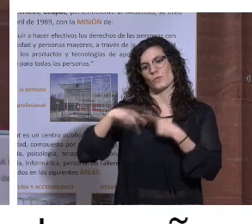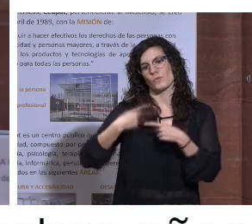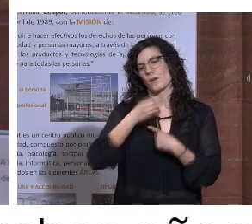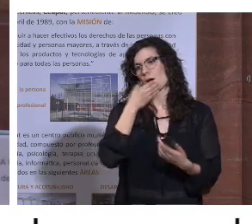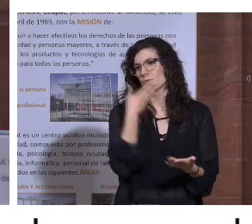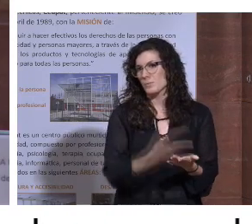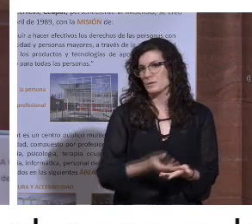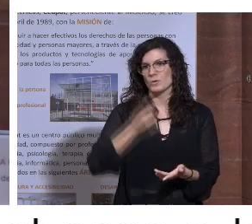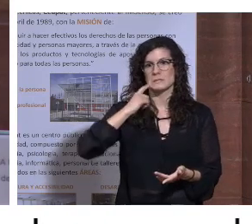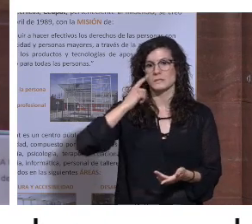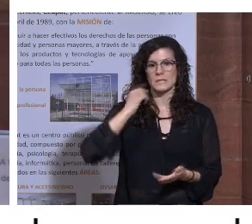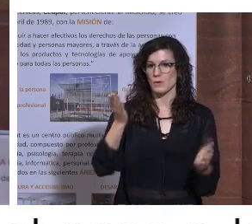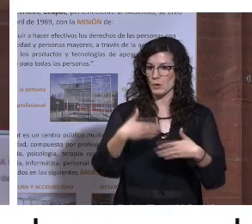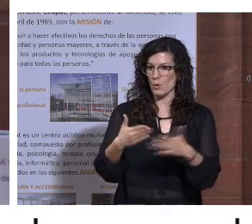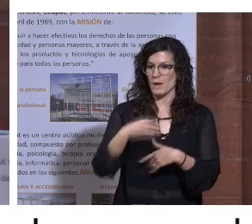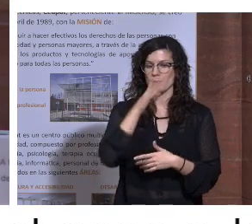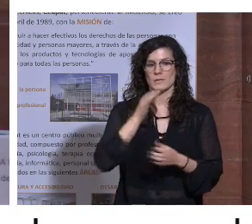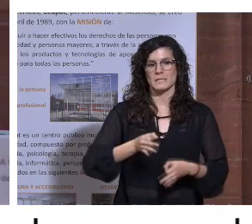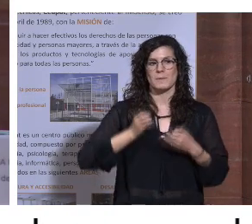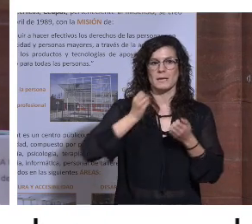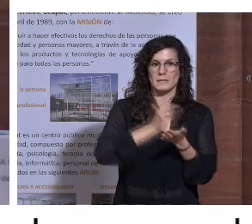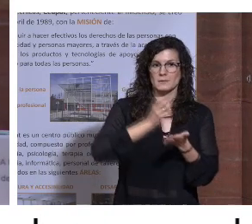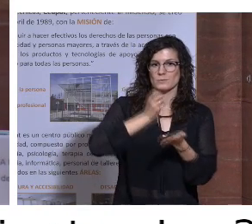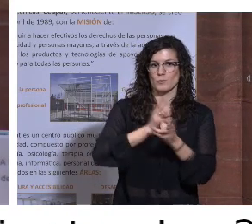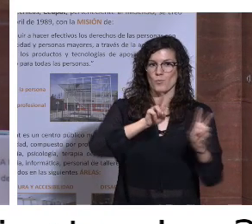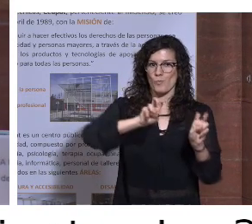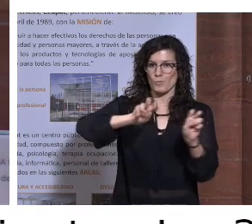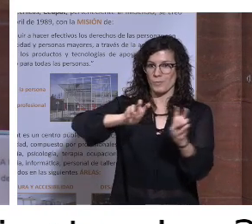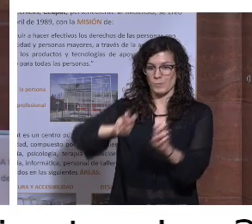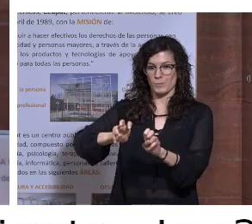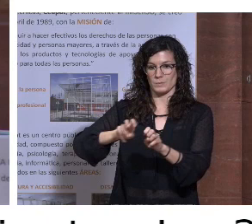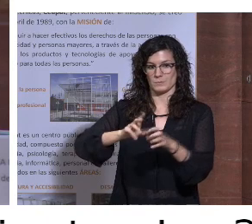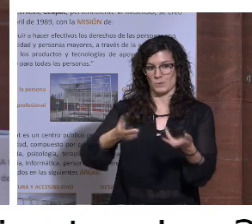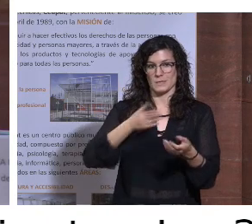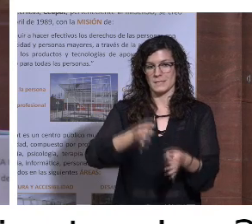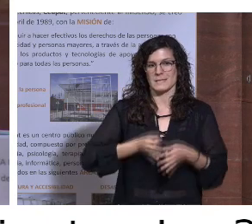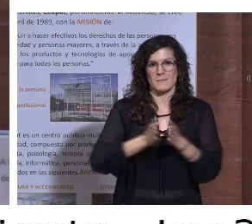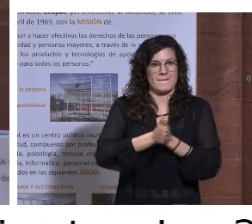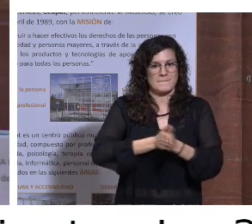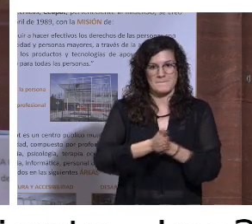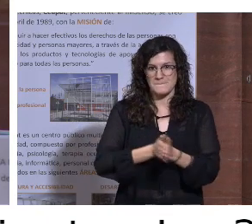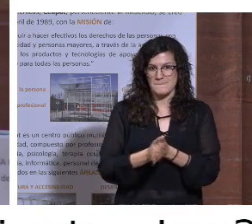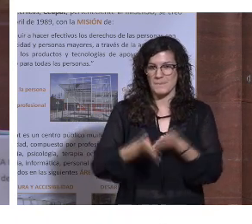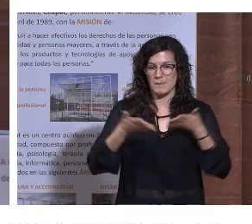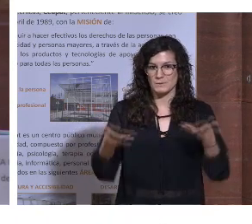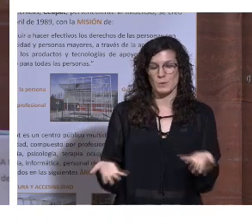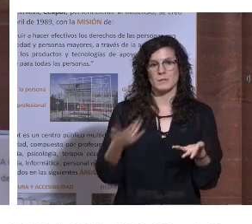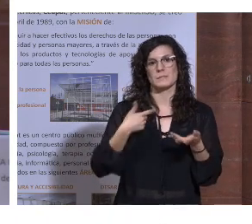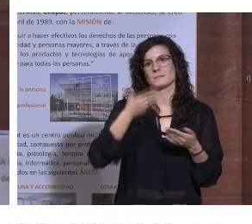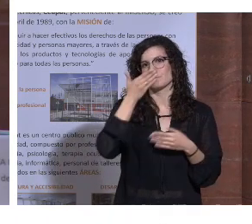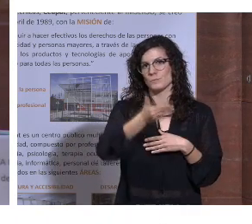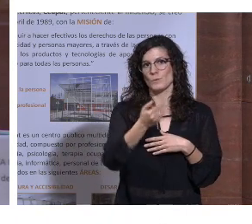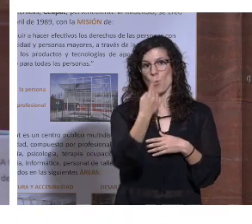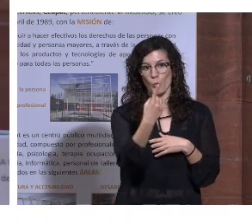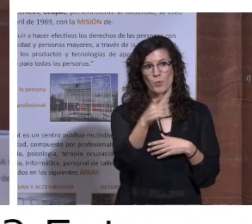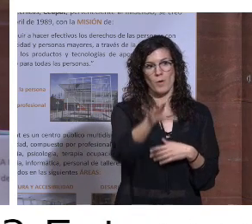aburrimiento, ¿no? Porque siempre ha habido retos nuevos y siempre súper apasionantes, ¿no? Entonces, la verdad que seleccionar uno,